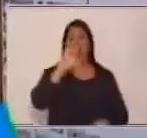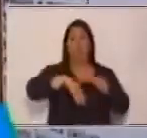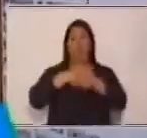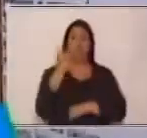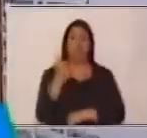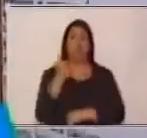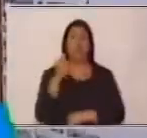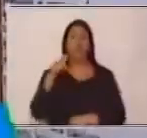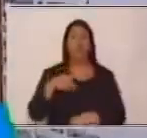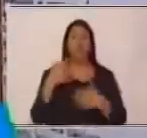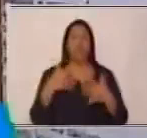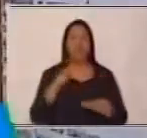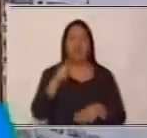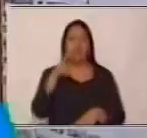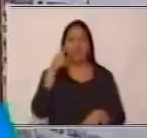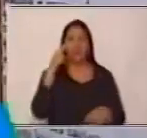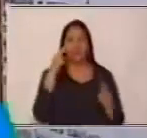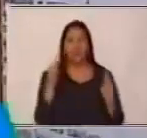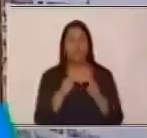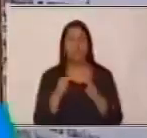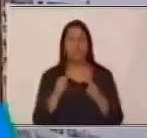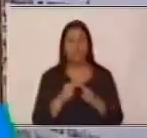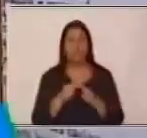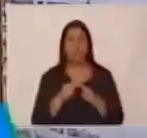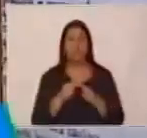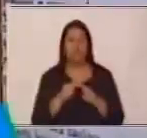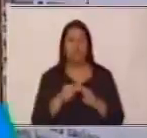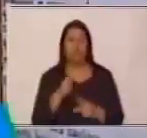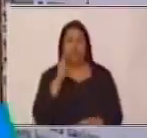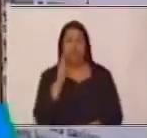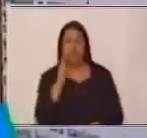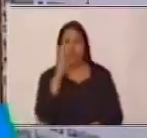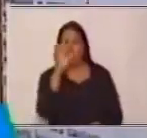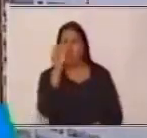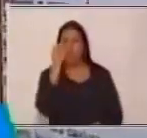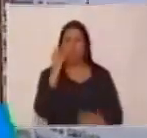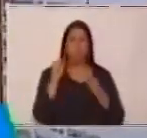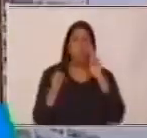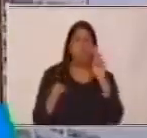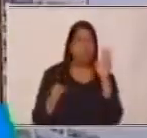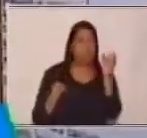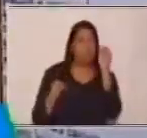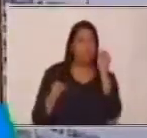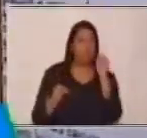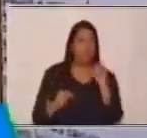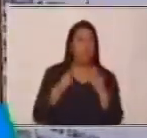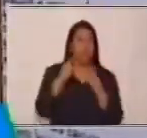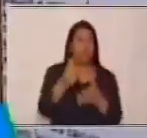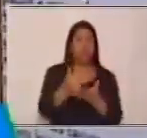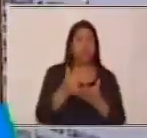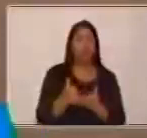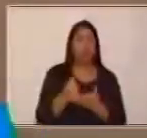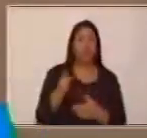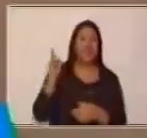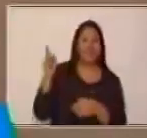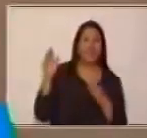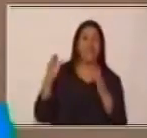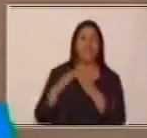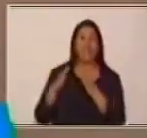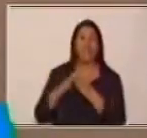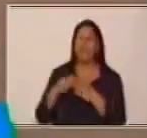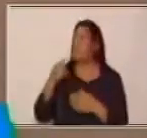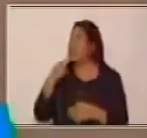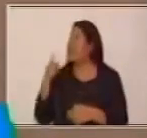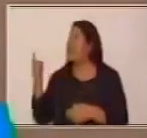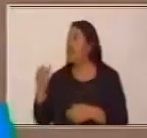de reconocerlo. Entonces, quiero que me ayudes, o allá en casa, que lo compartas con la persona que te está acompañando o